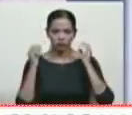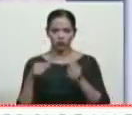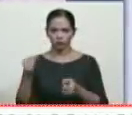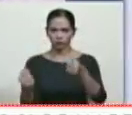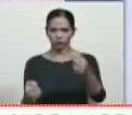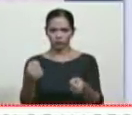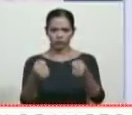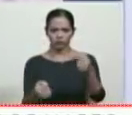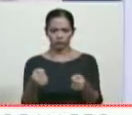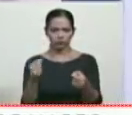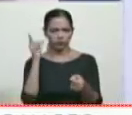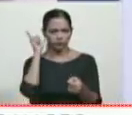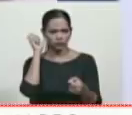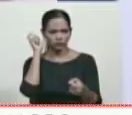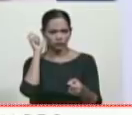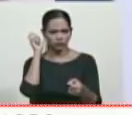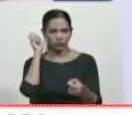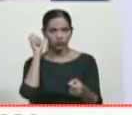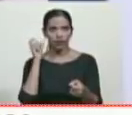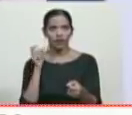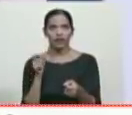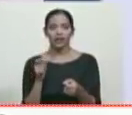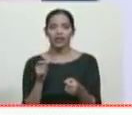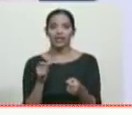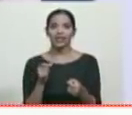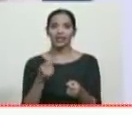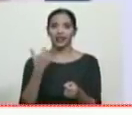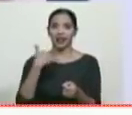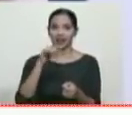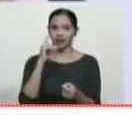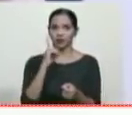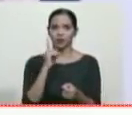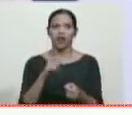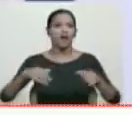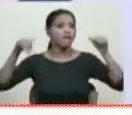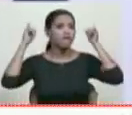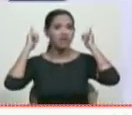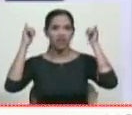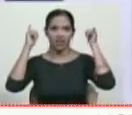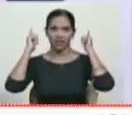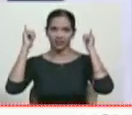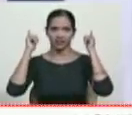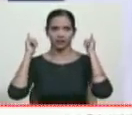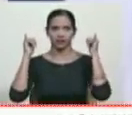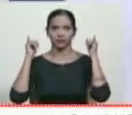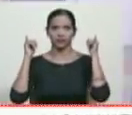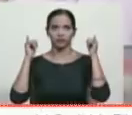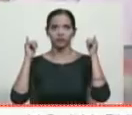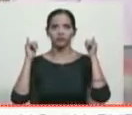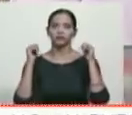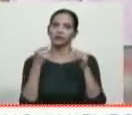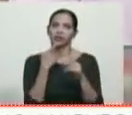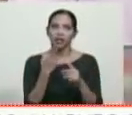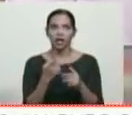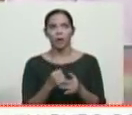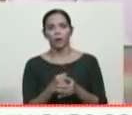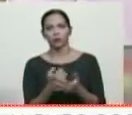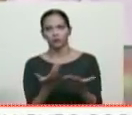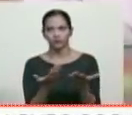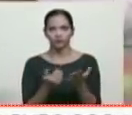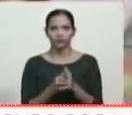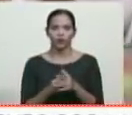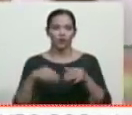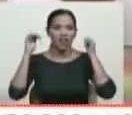trajo hasta acá, y hay una especie de fiesta, digamos,